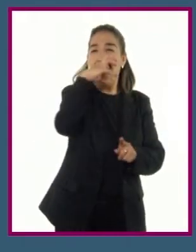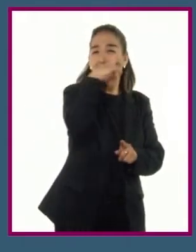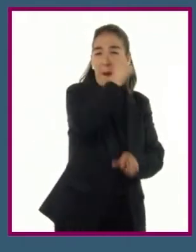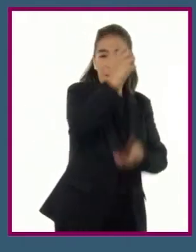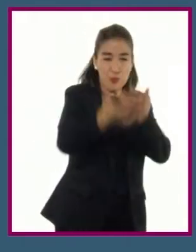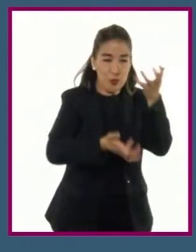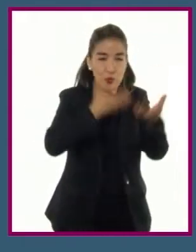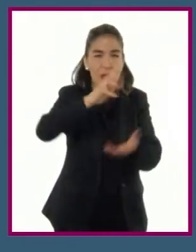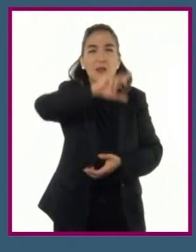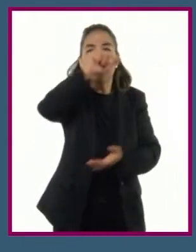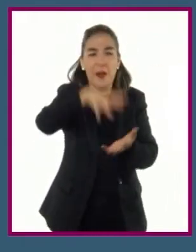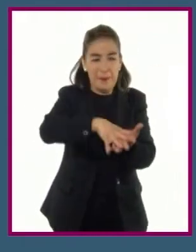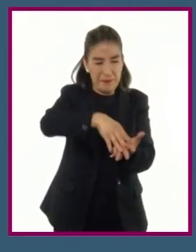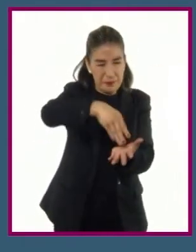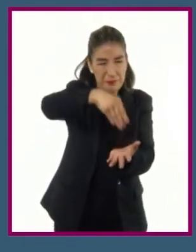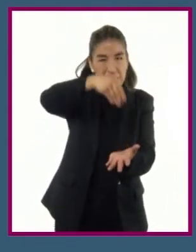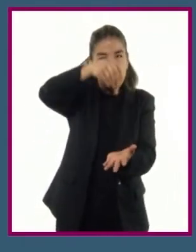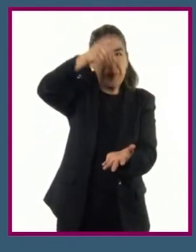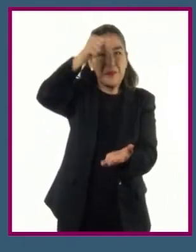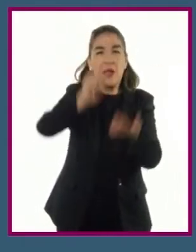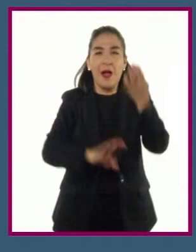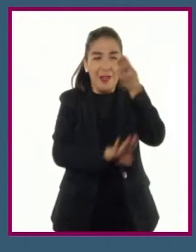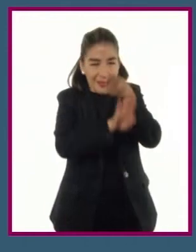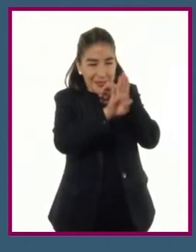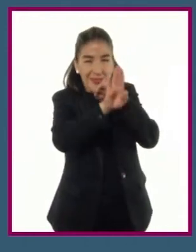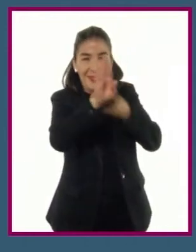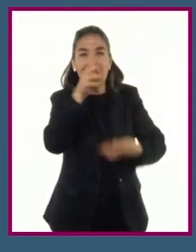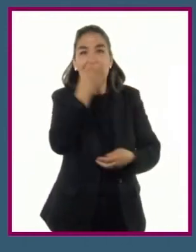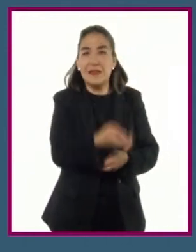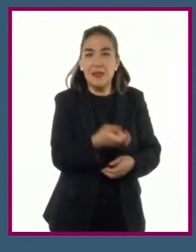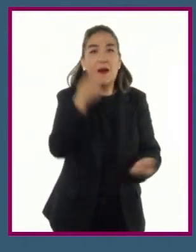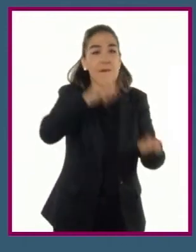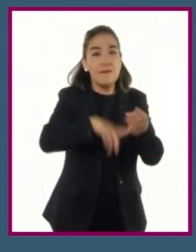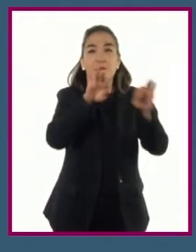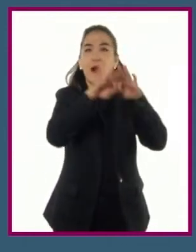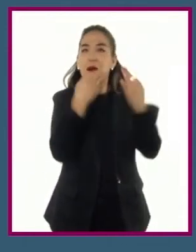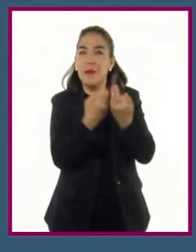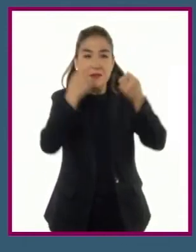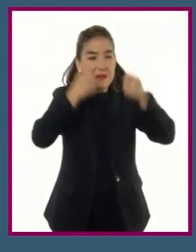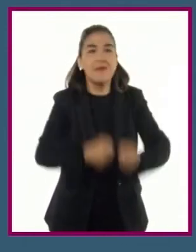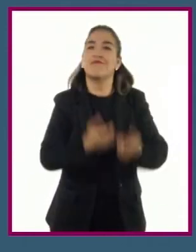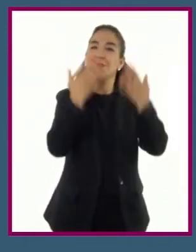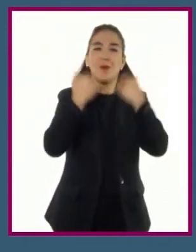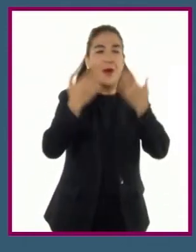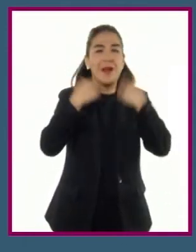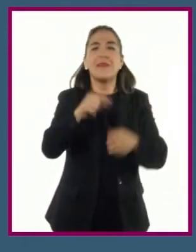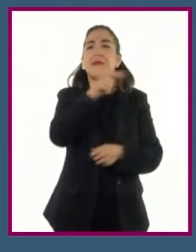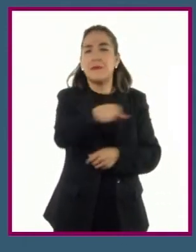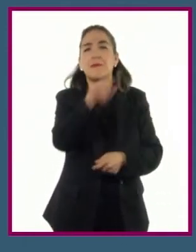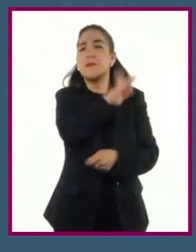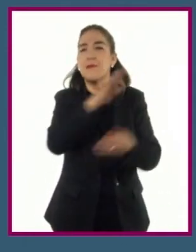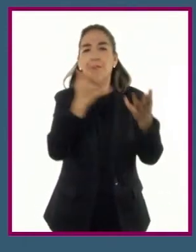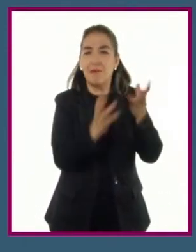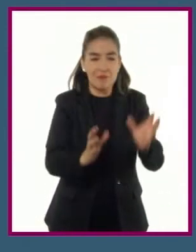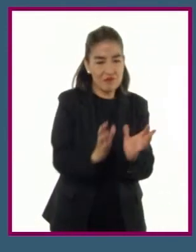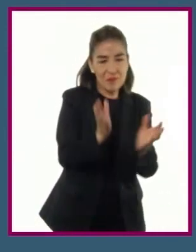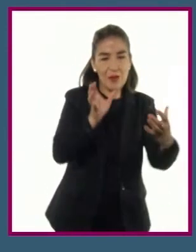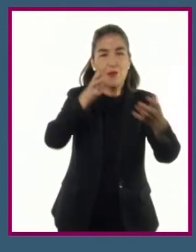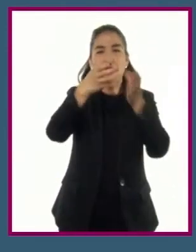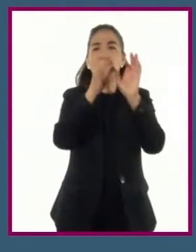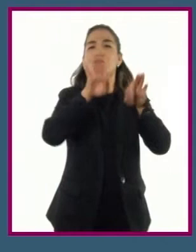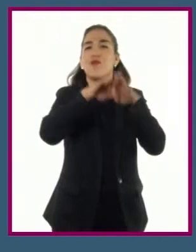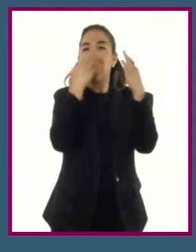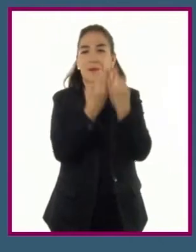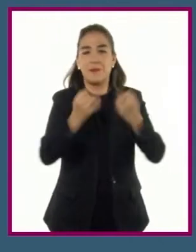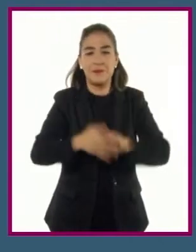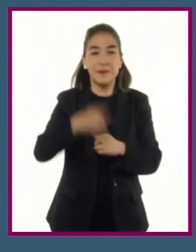un líquido viscoso de masa transparente. No tiene forma definida, por lo que se le puede dar la forma deseada. En el